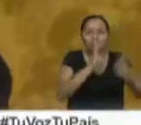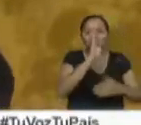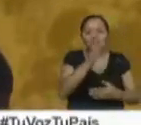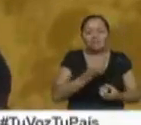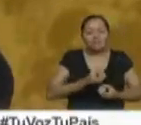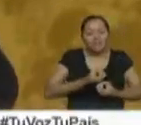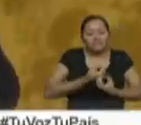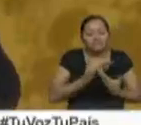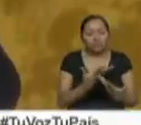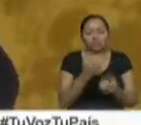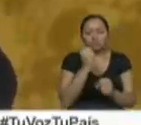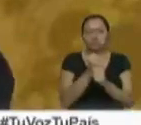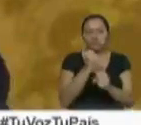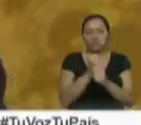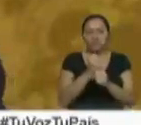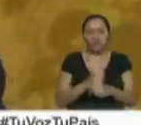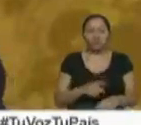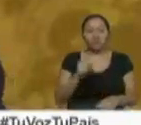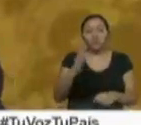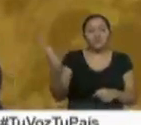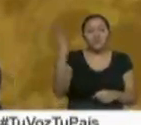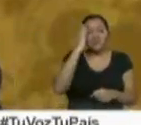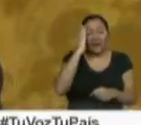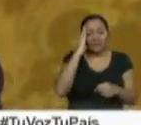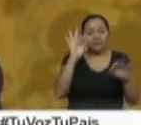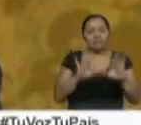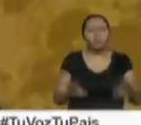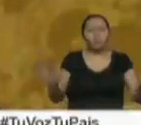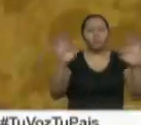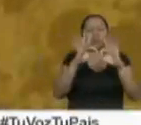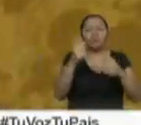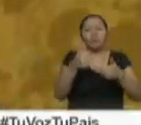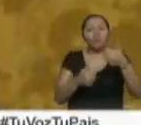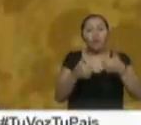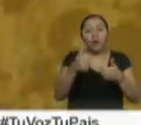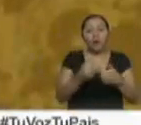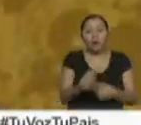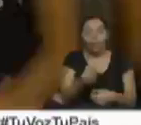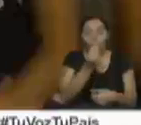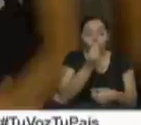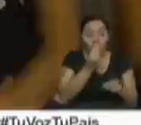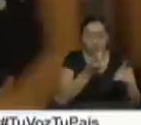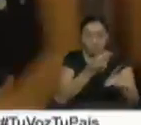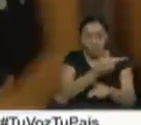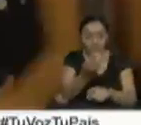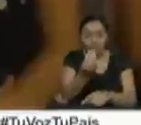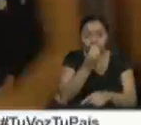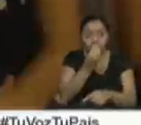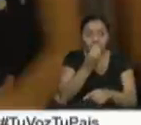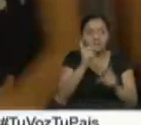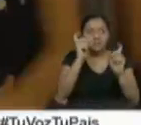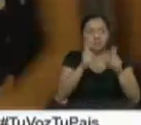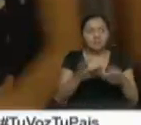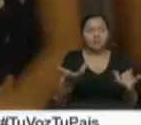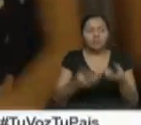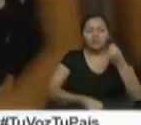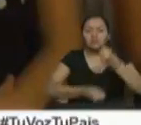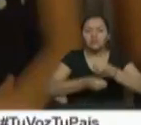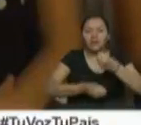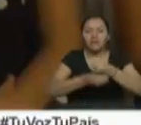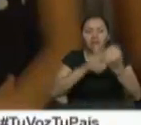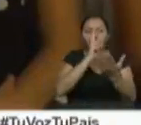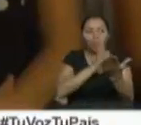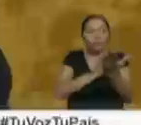el alma y el corazón. Que sepan que lo más importante, que el alimento que se llevan a la boca, es que provenga de un trabajo